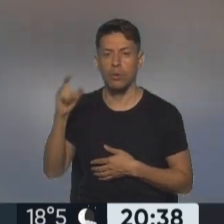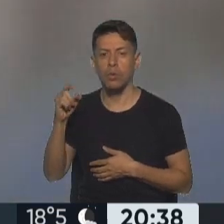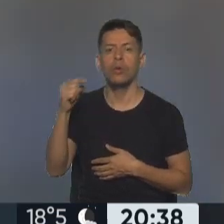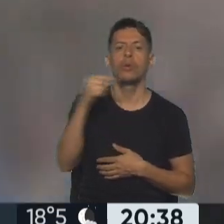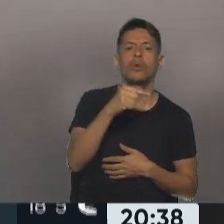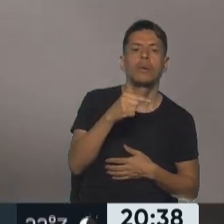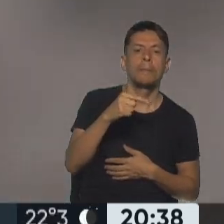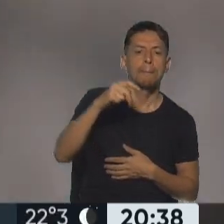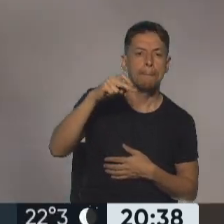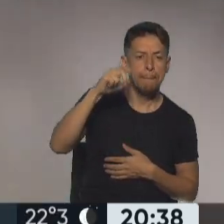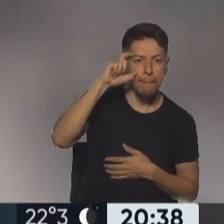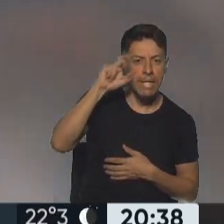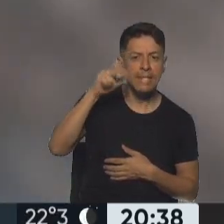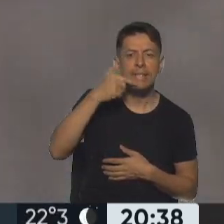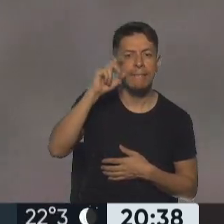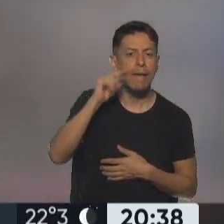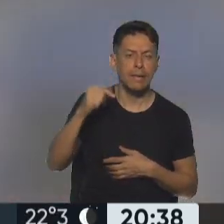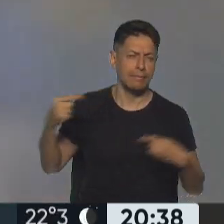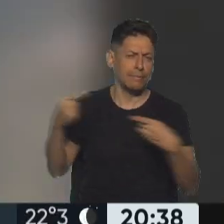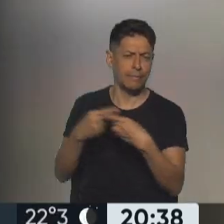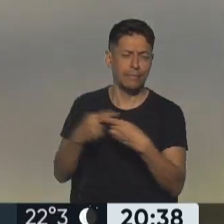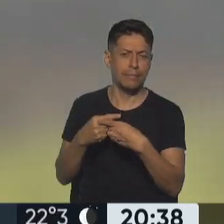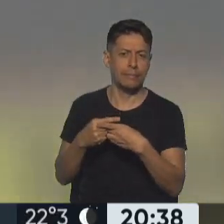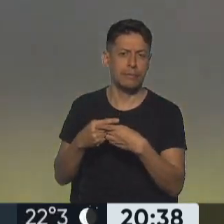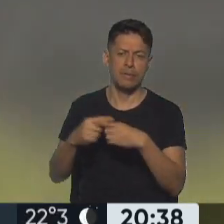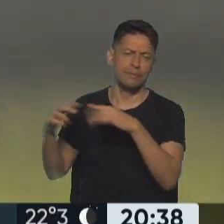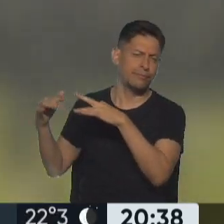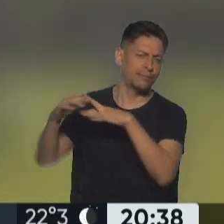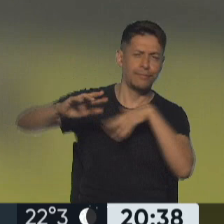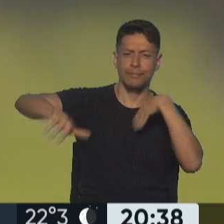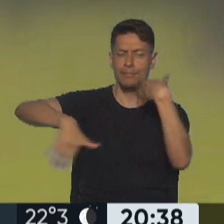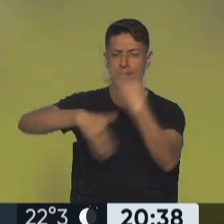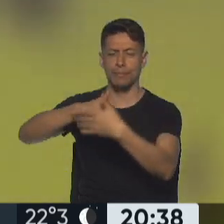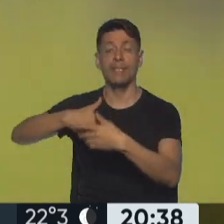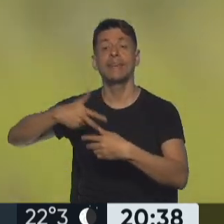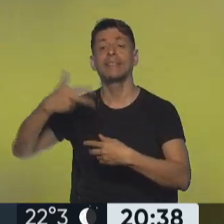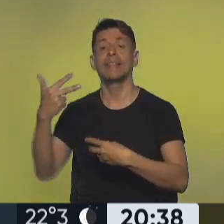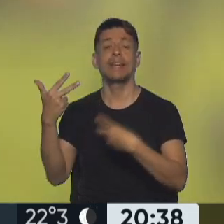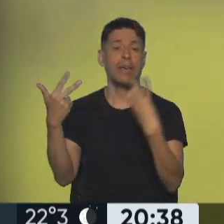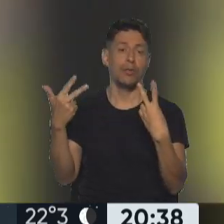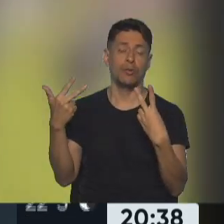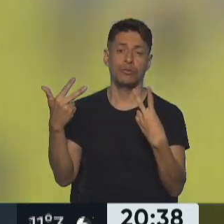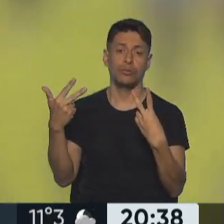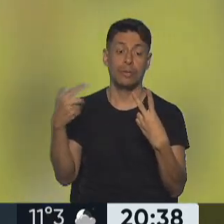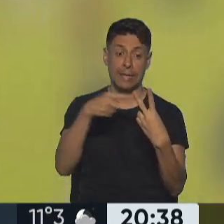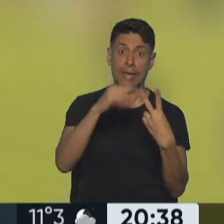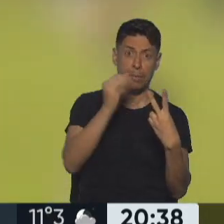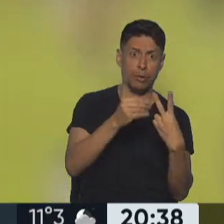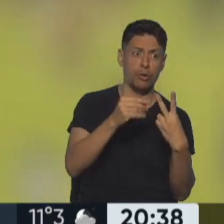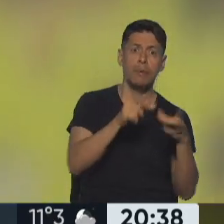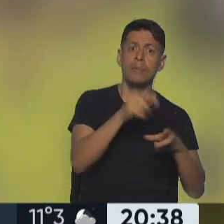Tanjungu, en Indonesia, cuando se produjo esta invasión de campo de juego, perdió 3-2 el equipo que perdió, ingresaron sus hinchas a la